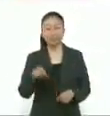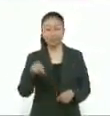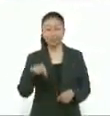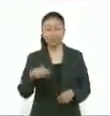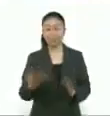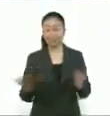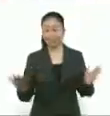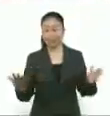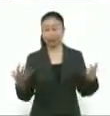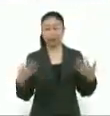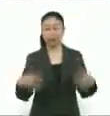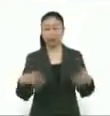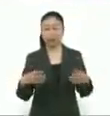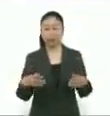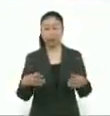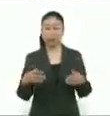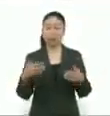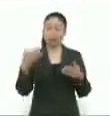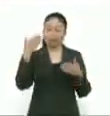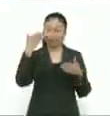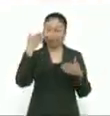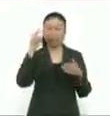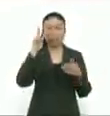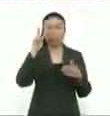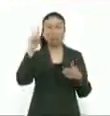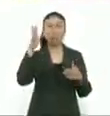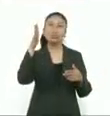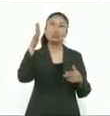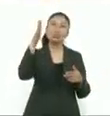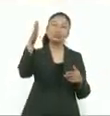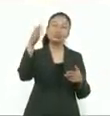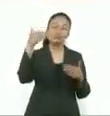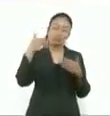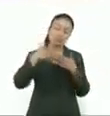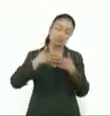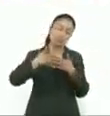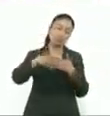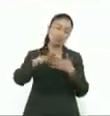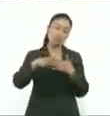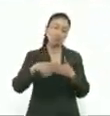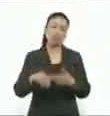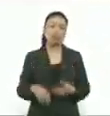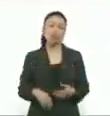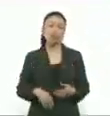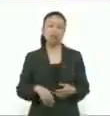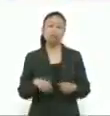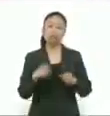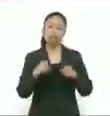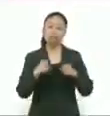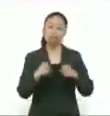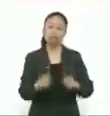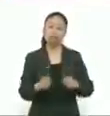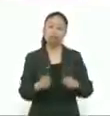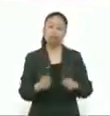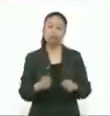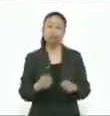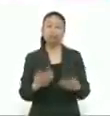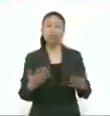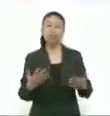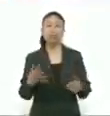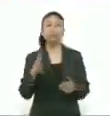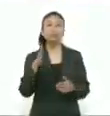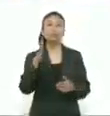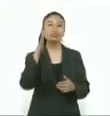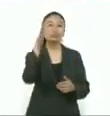de emoción ver hacia adelante, hacia el futuro, y estar segura que en la imagen de ese futuro